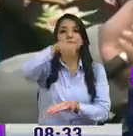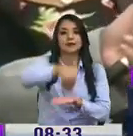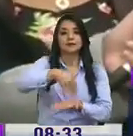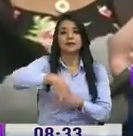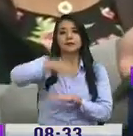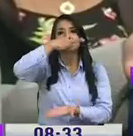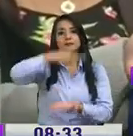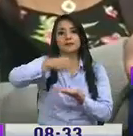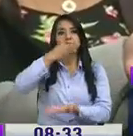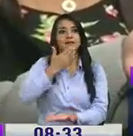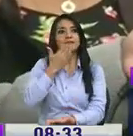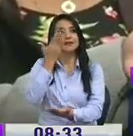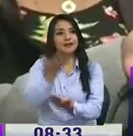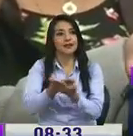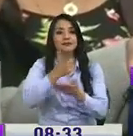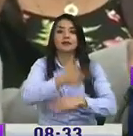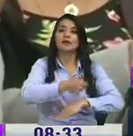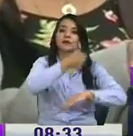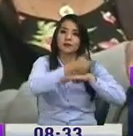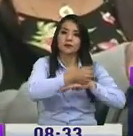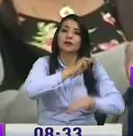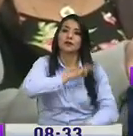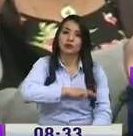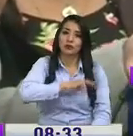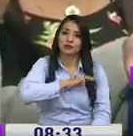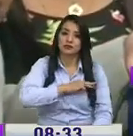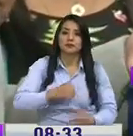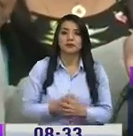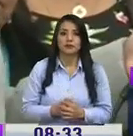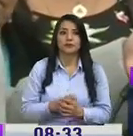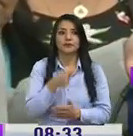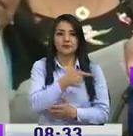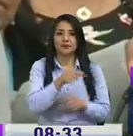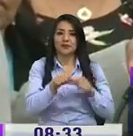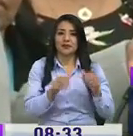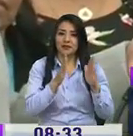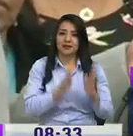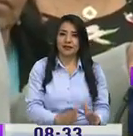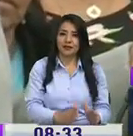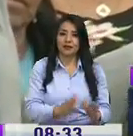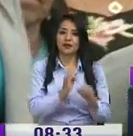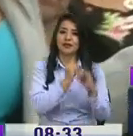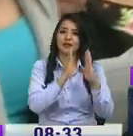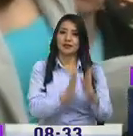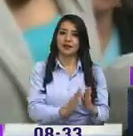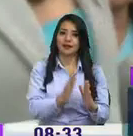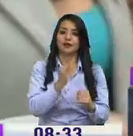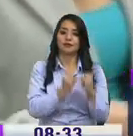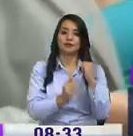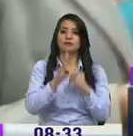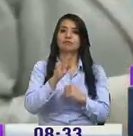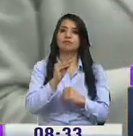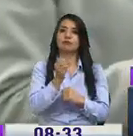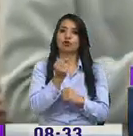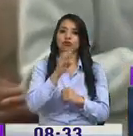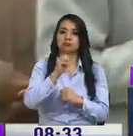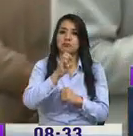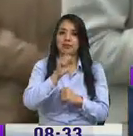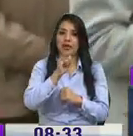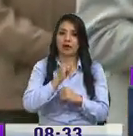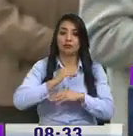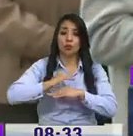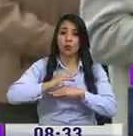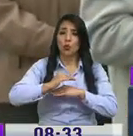a las autoridades municipales, especialmente al señor administrador, ingeniero Edwin Bosmediano, ya que este asfalto total